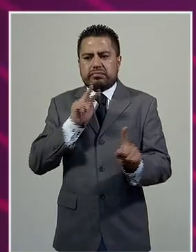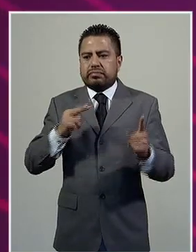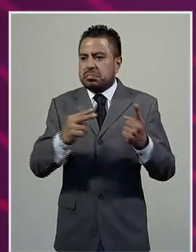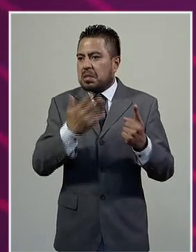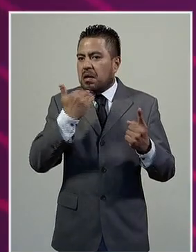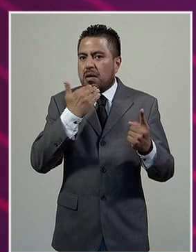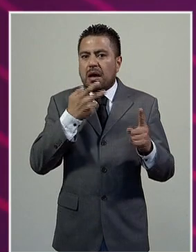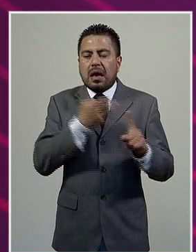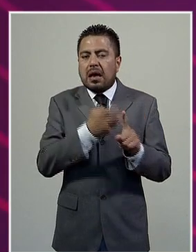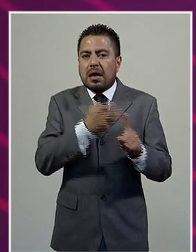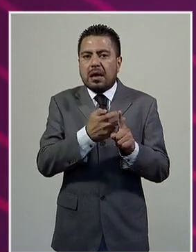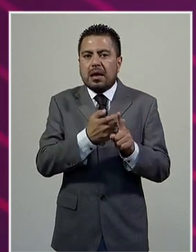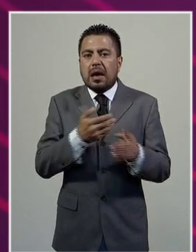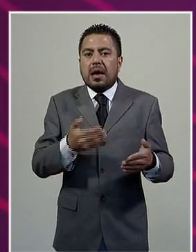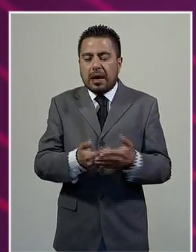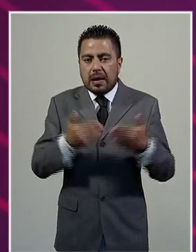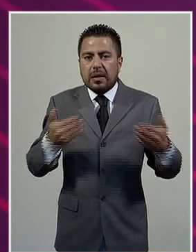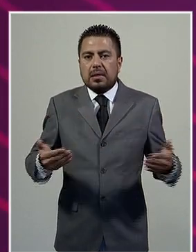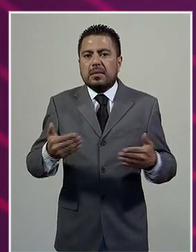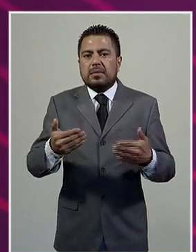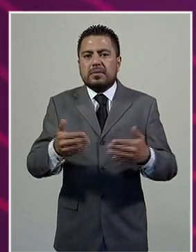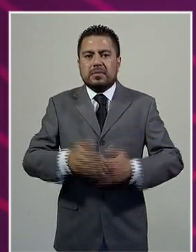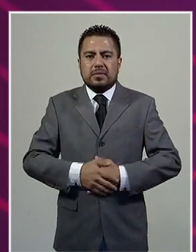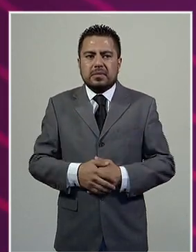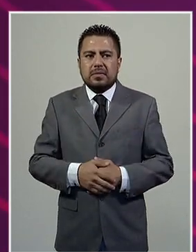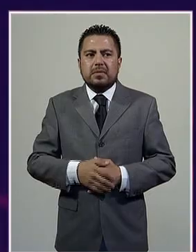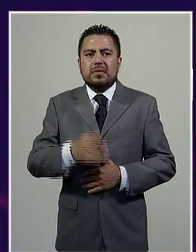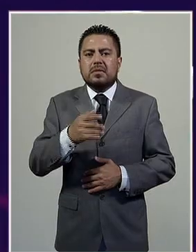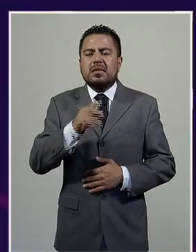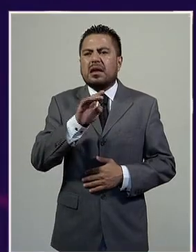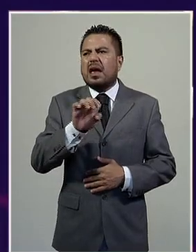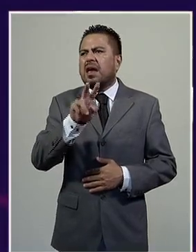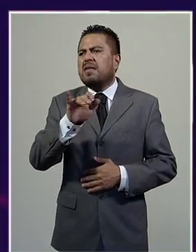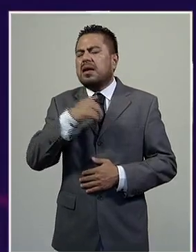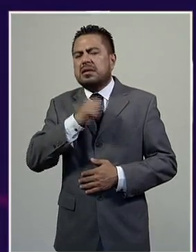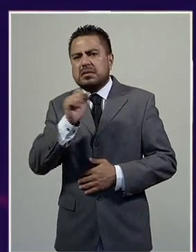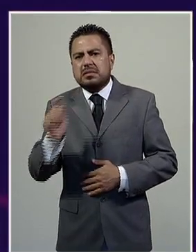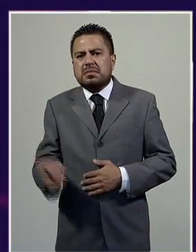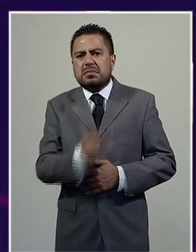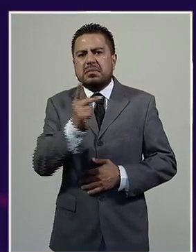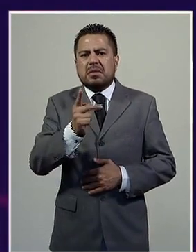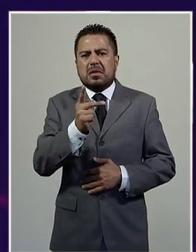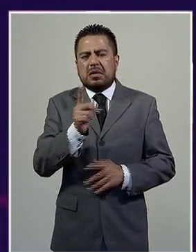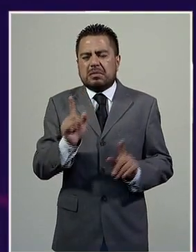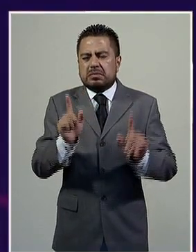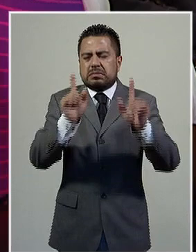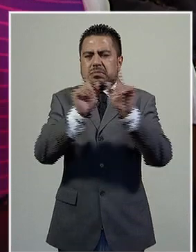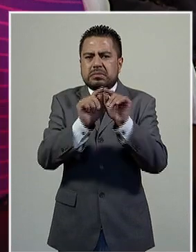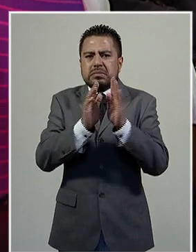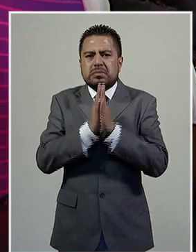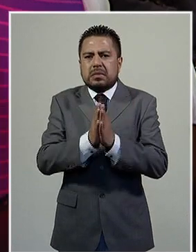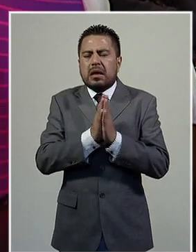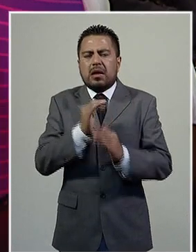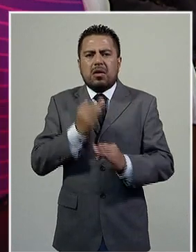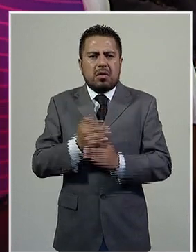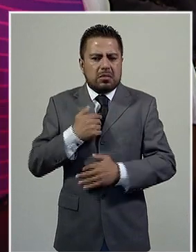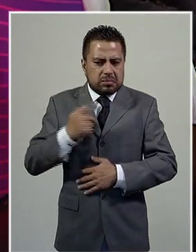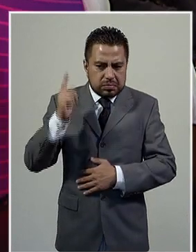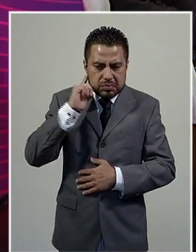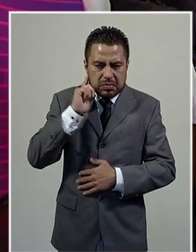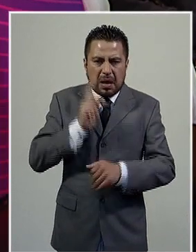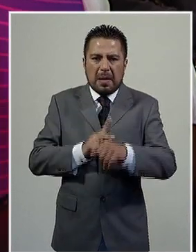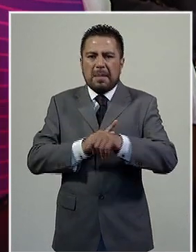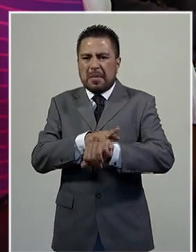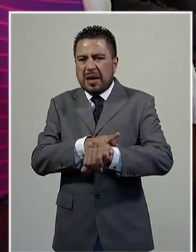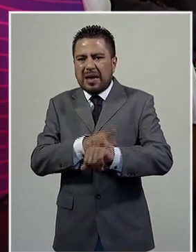Sí, entonces... Y Eva, te quería preguntar de manera muy concreta, porque te he escuchado hablar sobre tono de